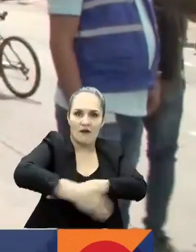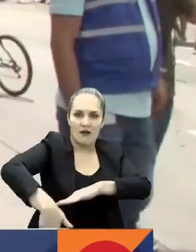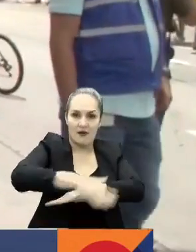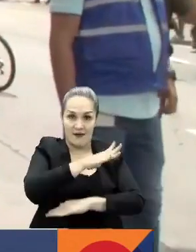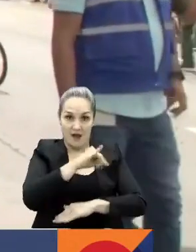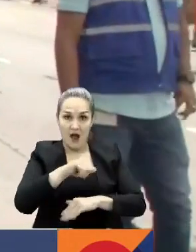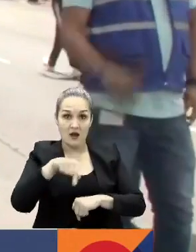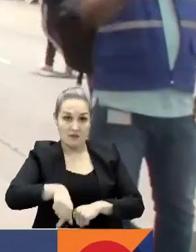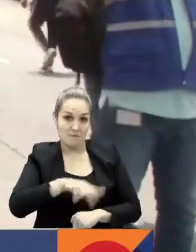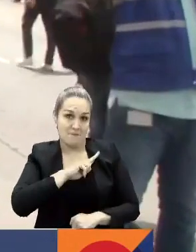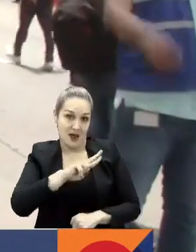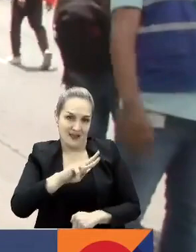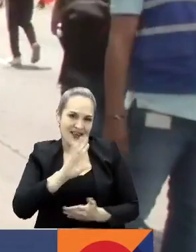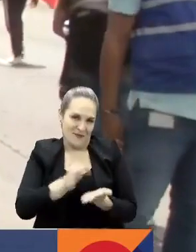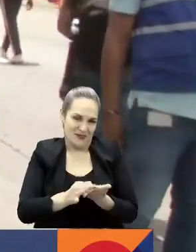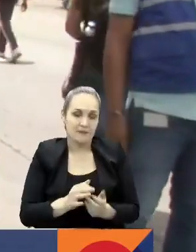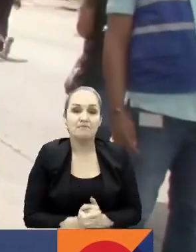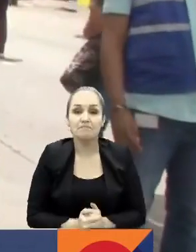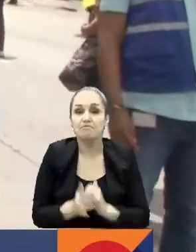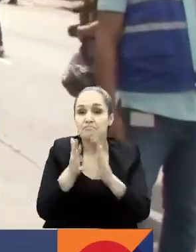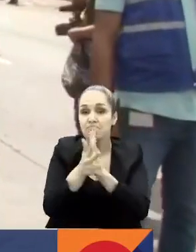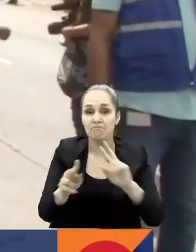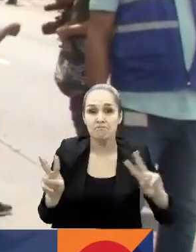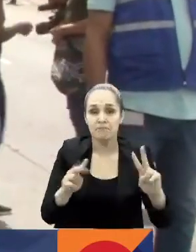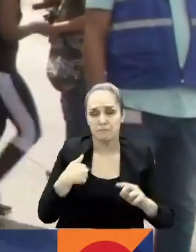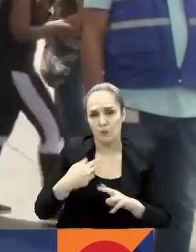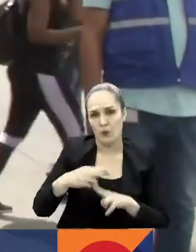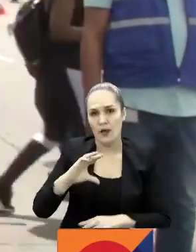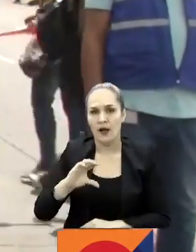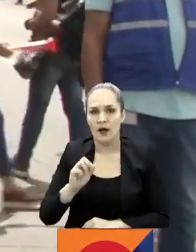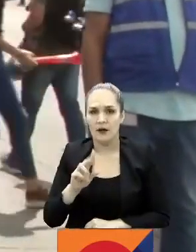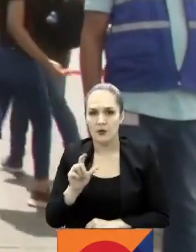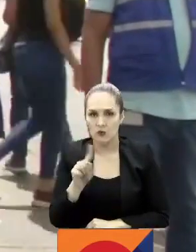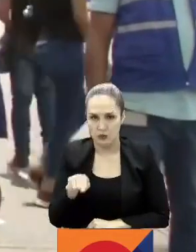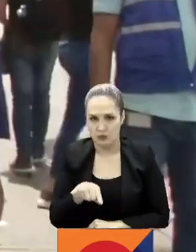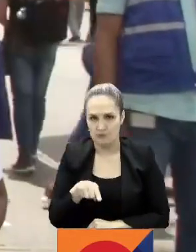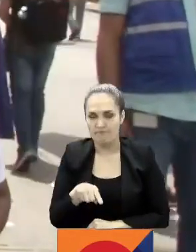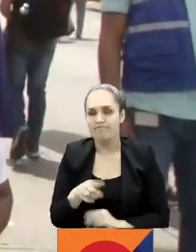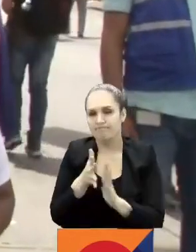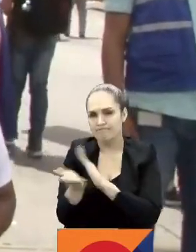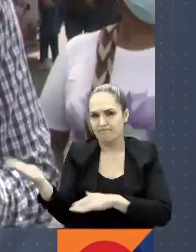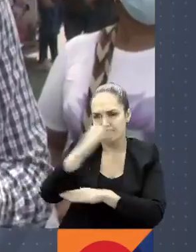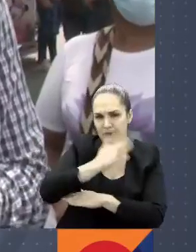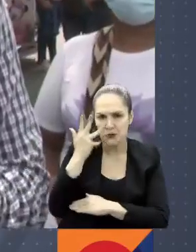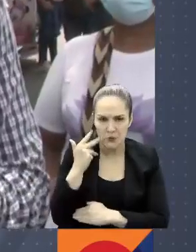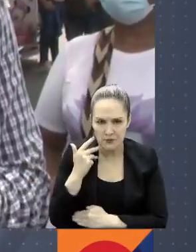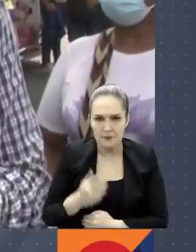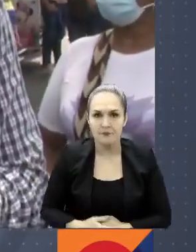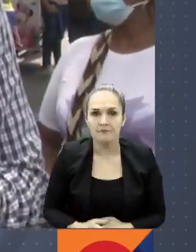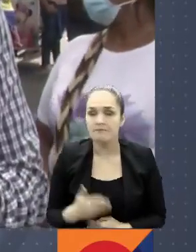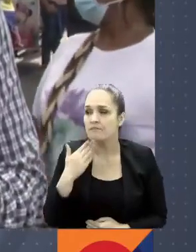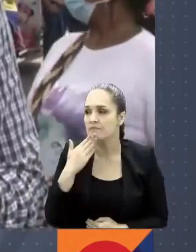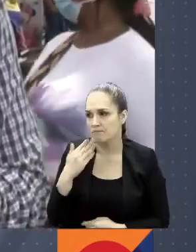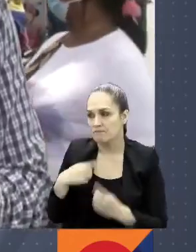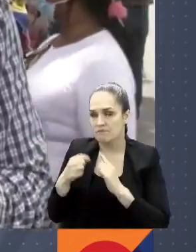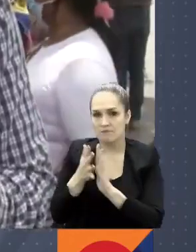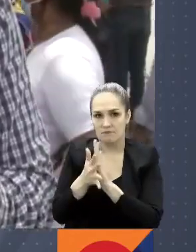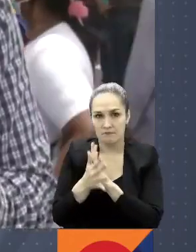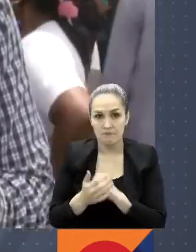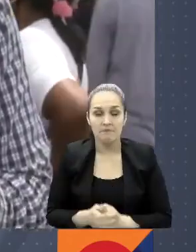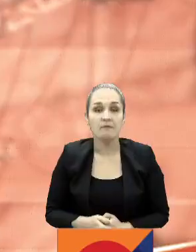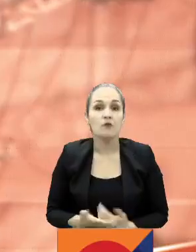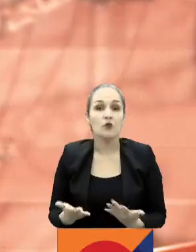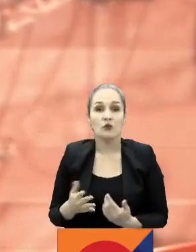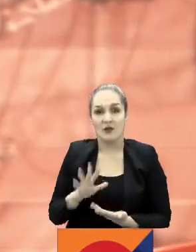capital vallecaucana. En el centro de Cali, Carlos Gutiérrez, RTVC Noticias, conectados 24/7. Gracias por la información desde la capital